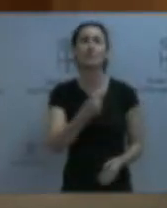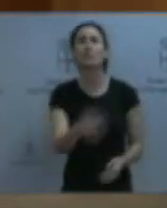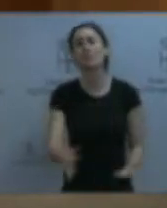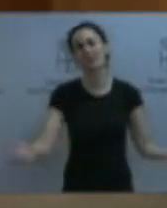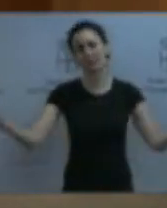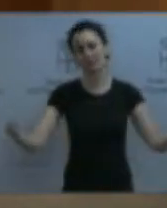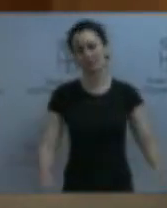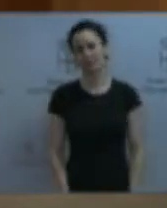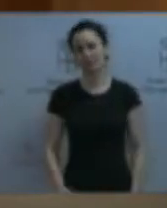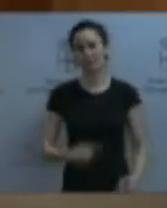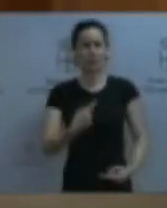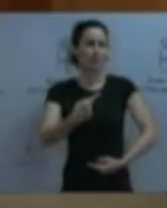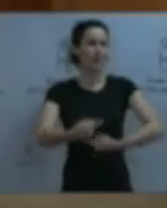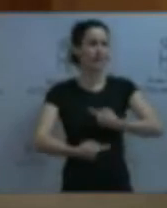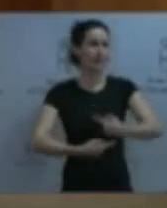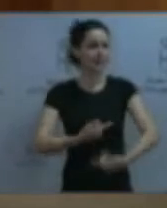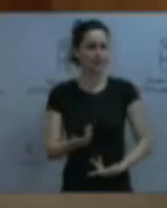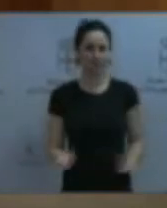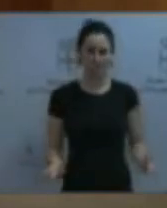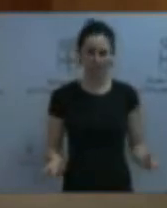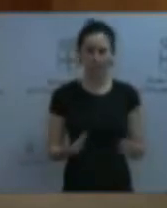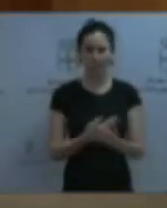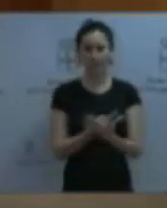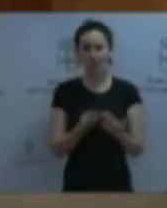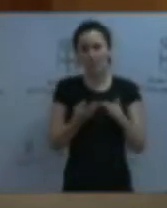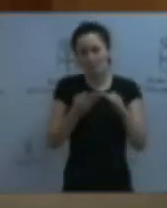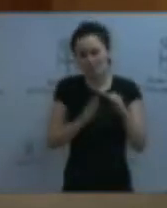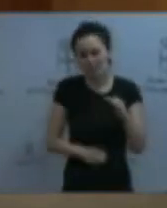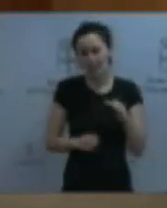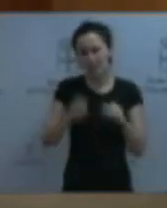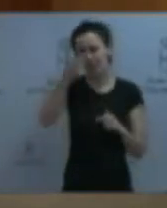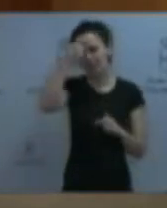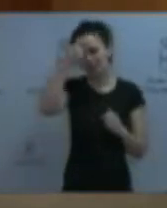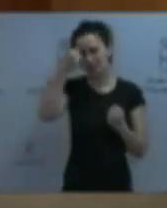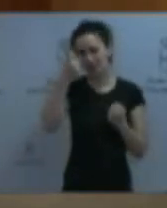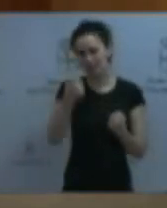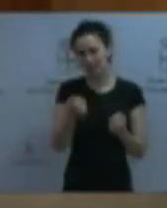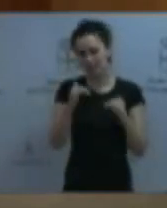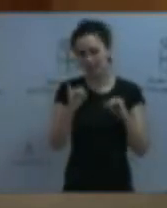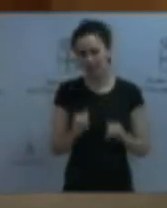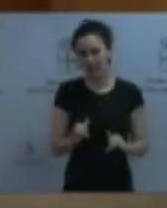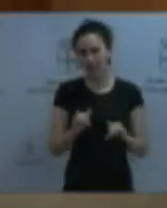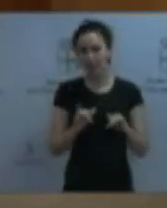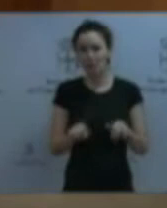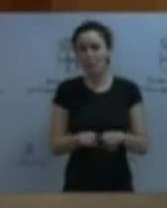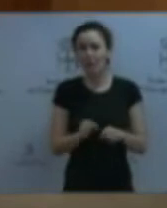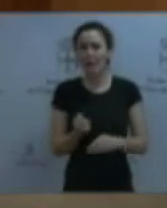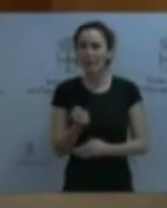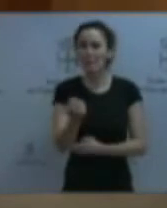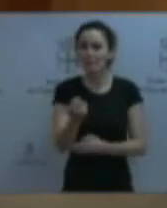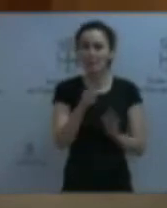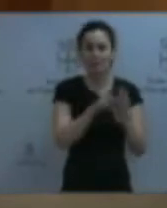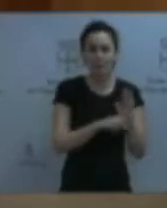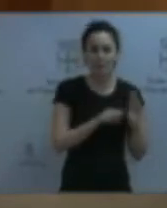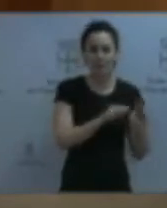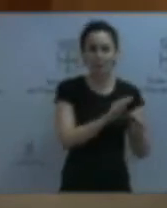Una familia que además tiene un menor con una grave enfermedad tampoco lo ampara ninguna normativa de su consejería